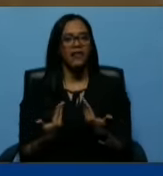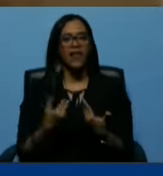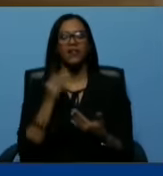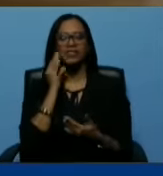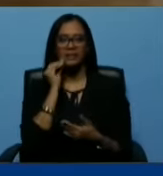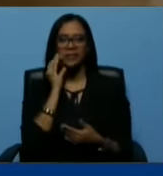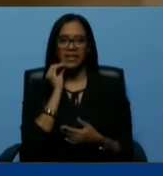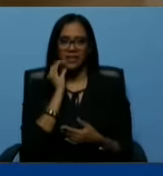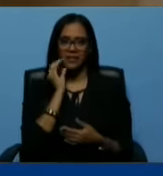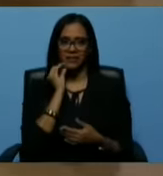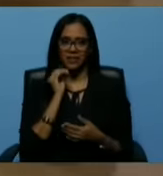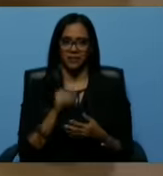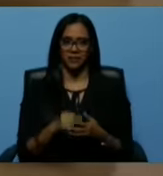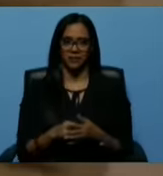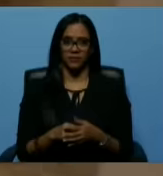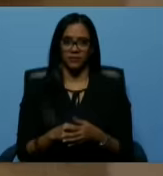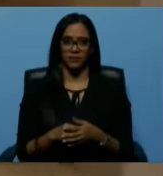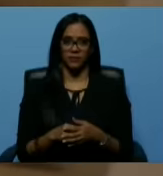experiencias.